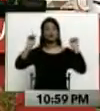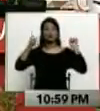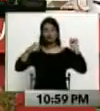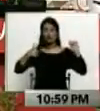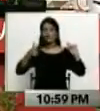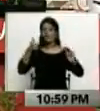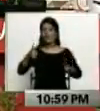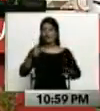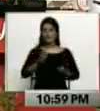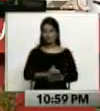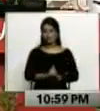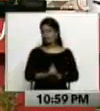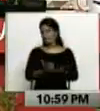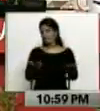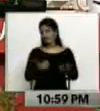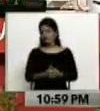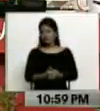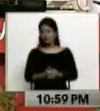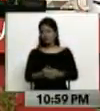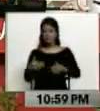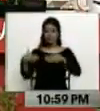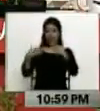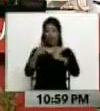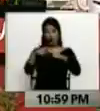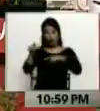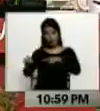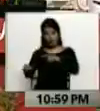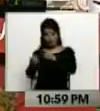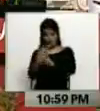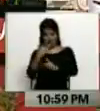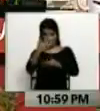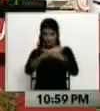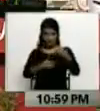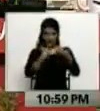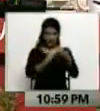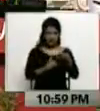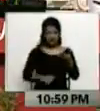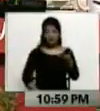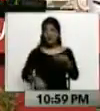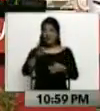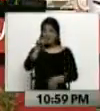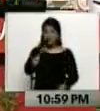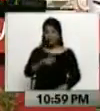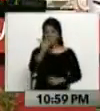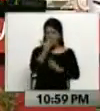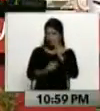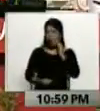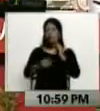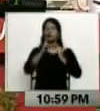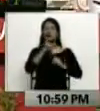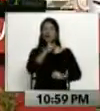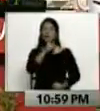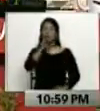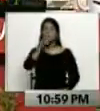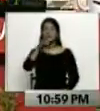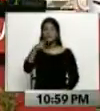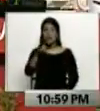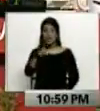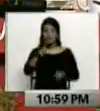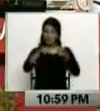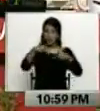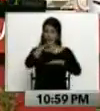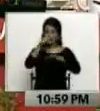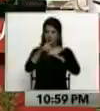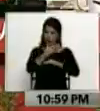anuncio que estaba bien el patriota Donaldo nos informa que el prófugo y conspirador Miguel Enrique